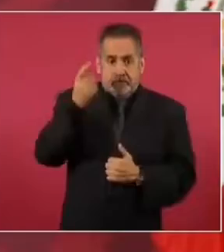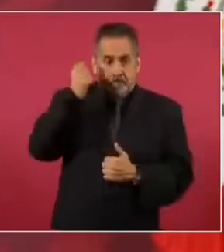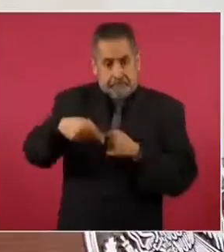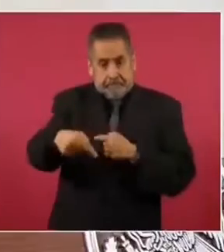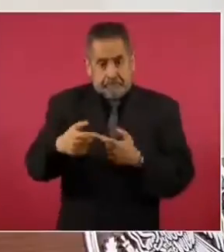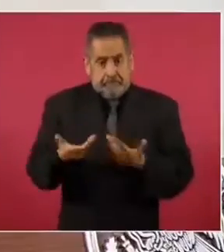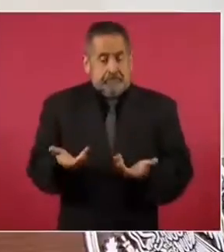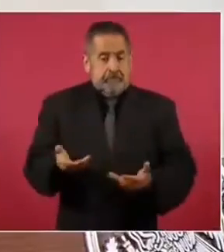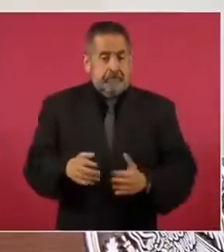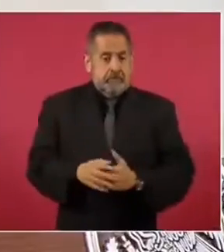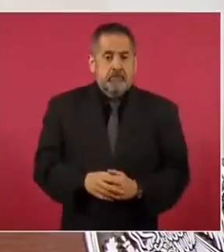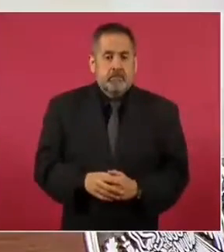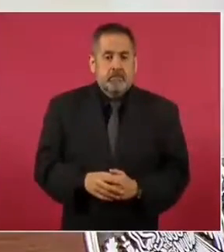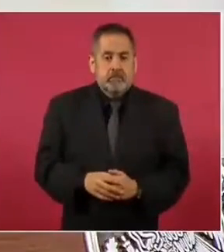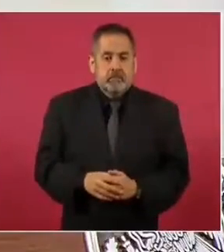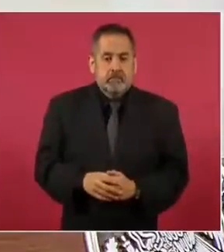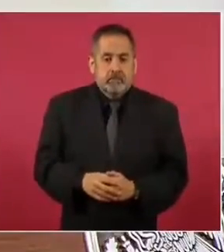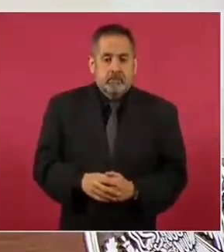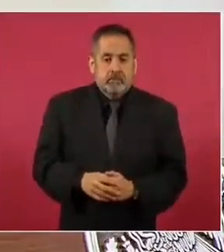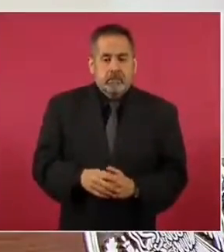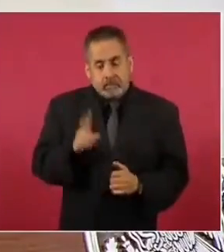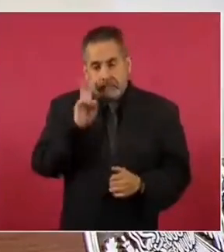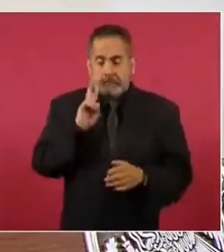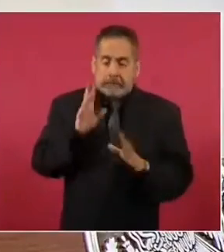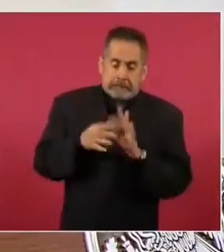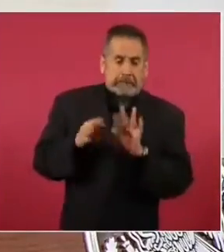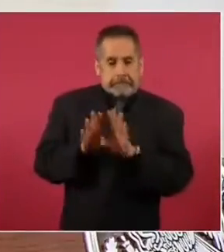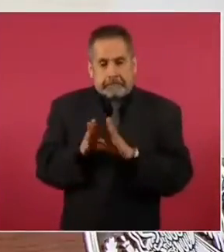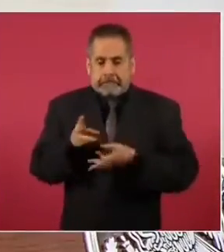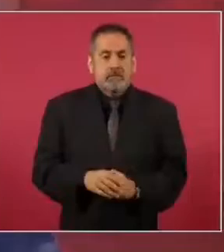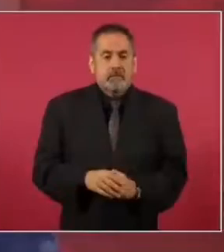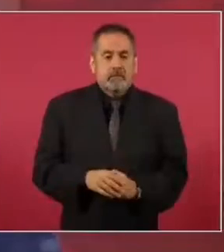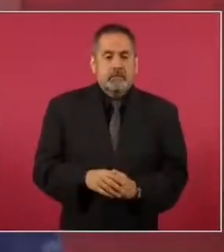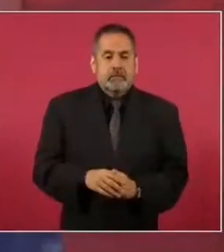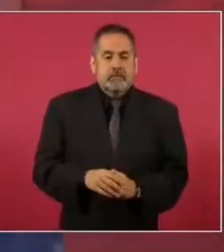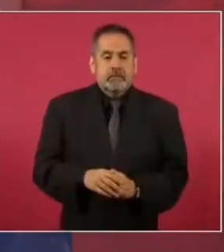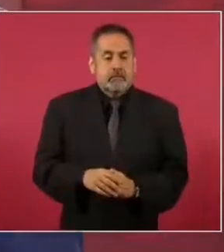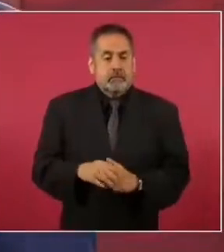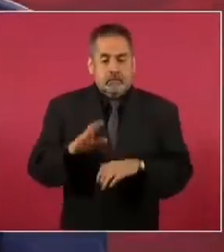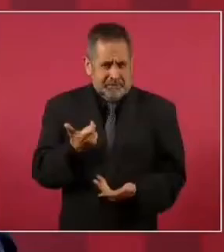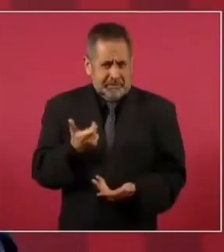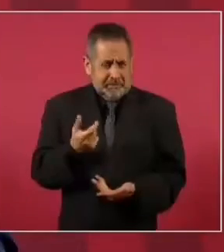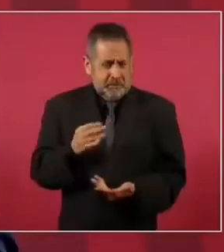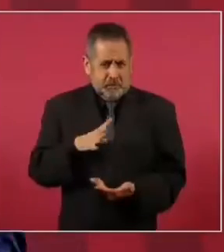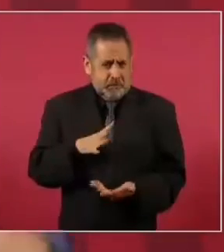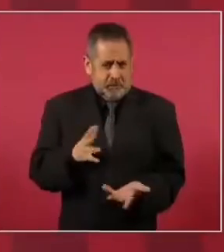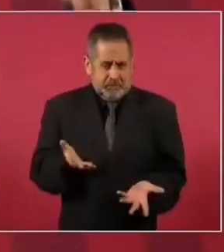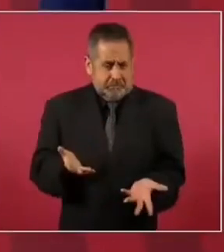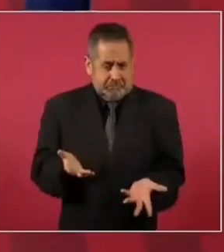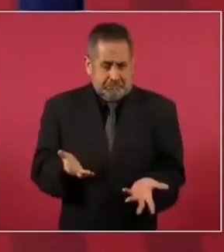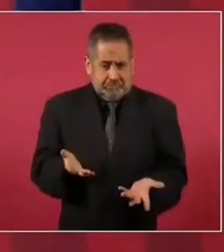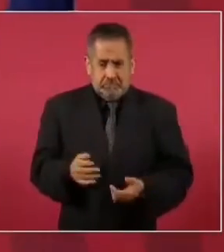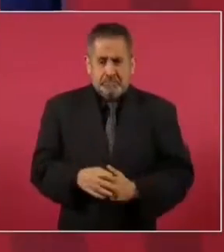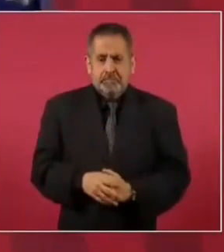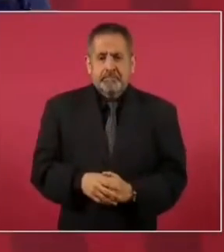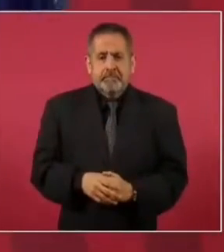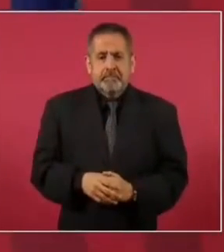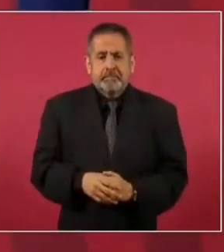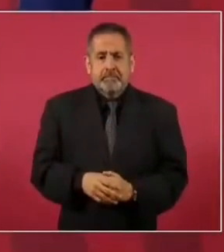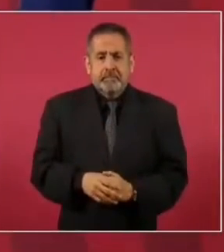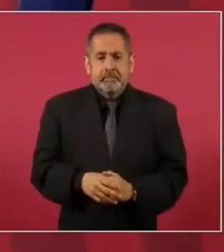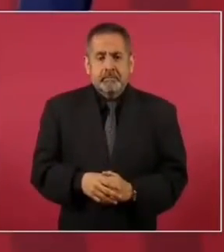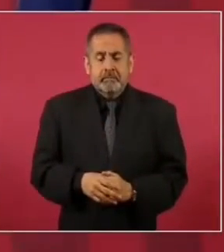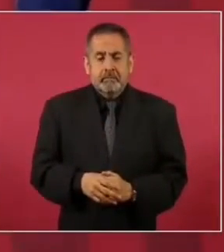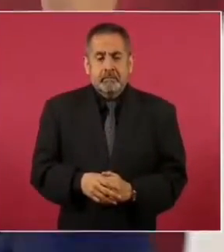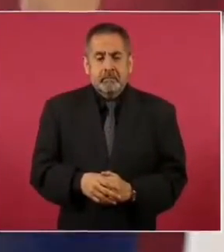del ISSSTE y ahí la voy a ir llevando porque no tengo dinero. Y aunque